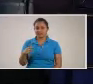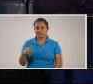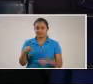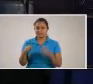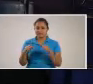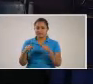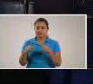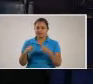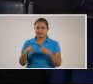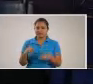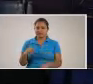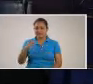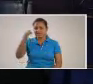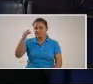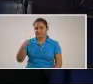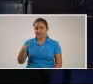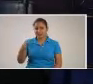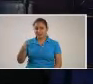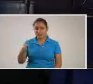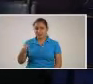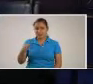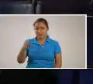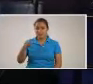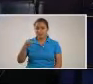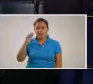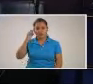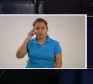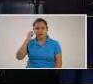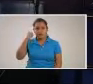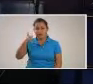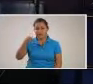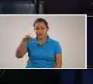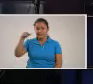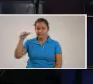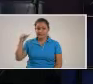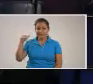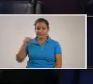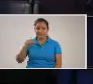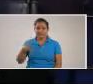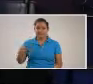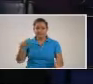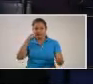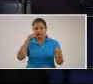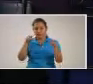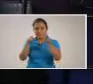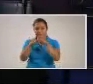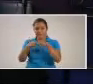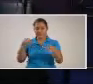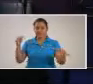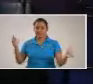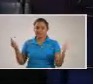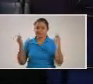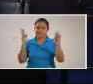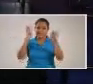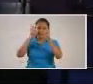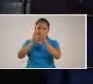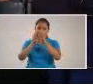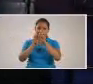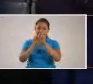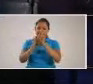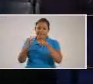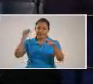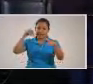gas natural que posee Crimea, sino que también le cerraban a Rusia su acceso al Mar Negro y